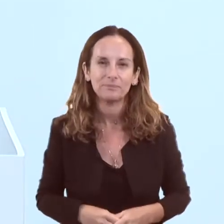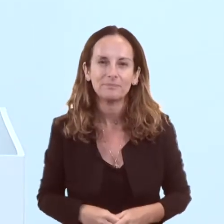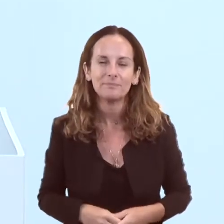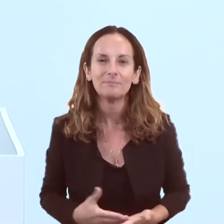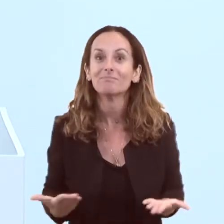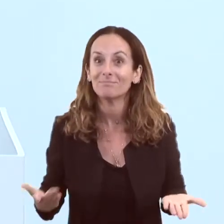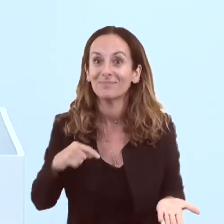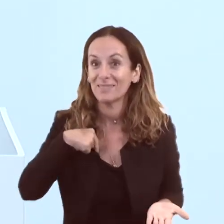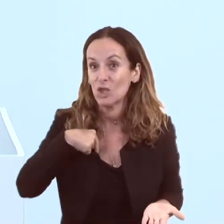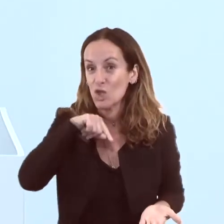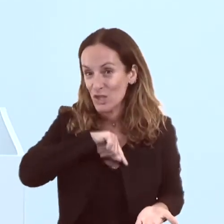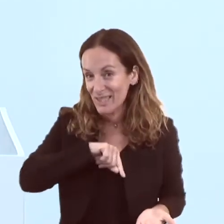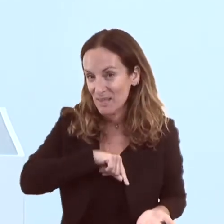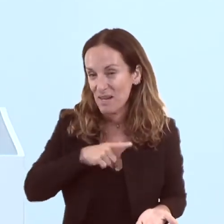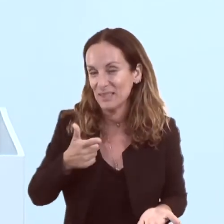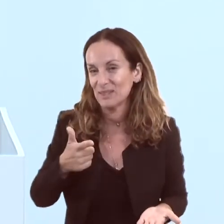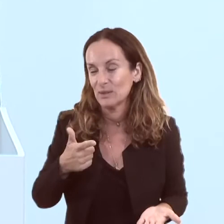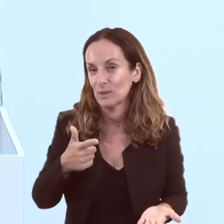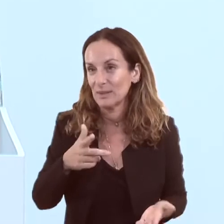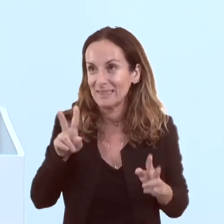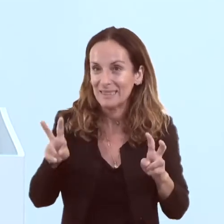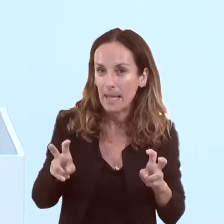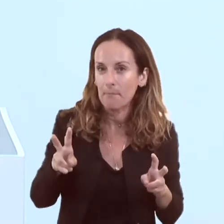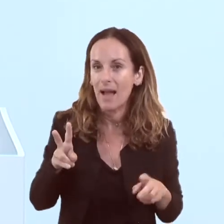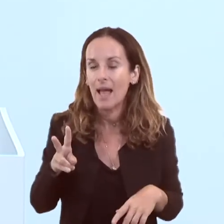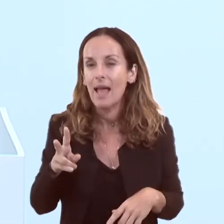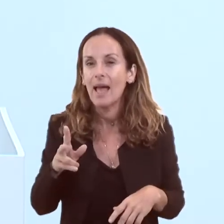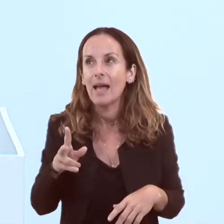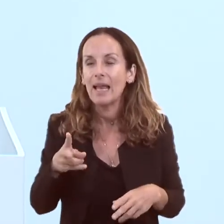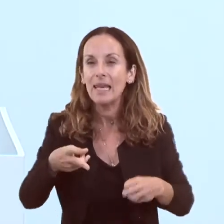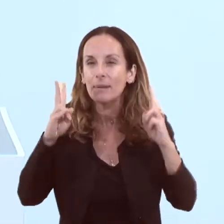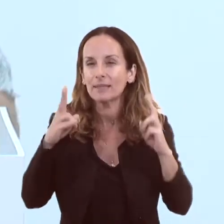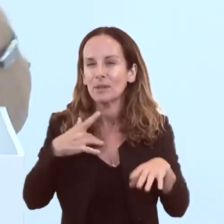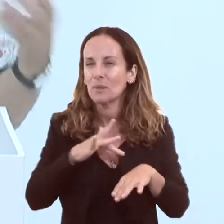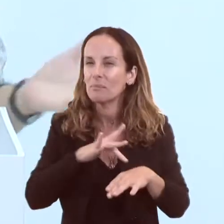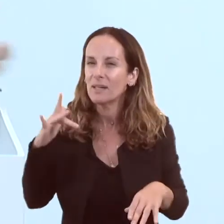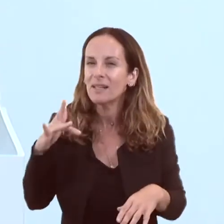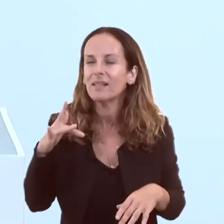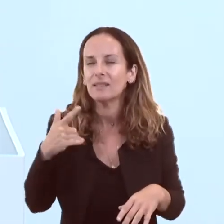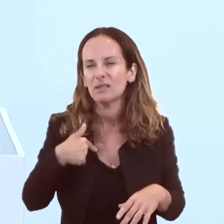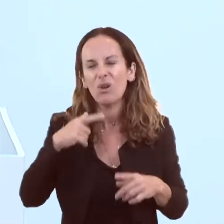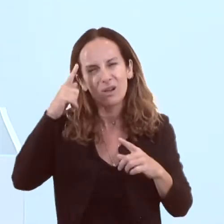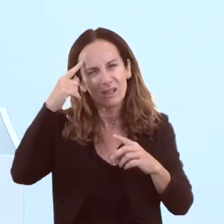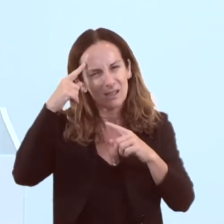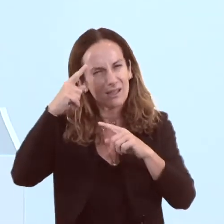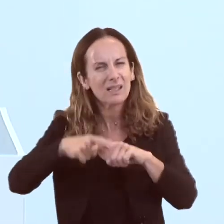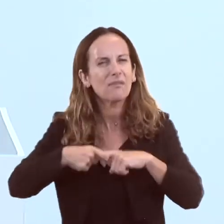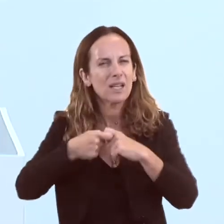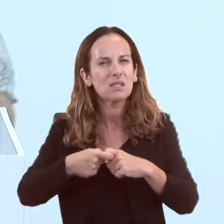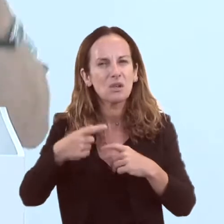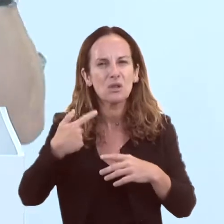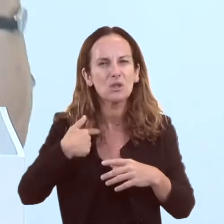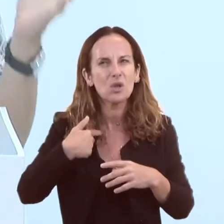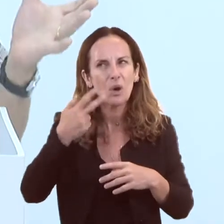sentimiento que que me ha llevado hacer esta reflexión mirando atrás desde la adolescencia hasta hoy